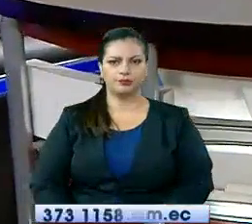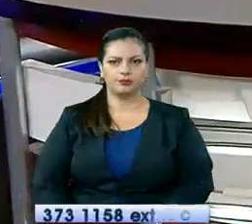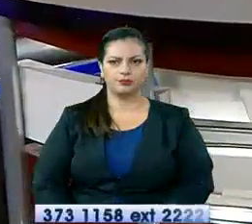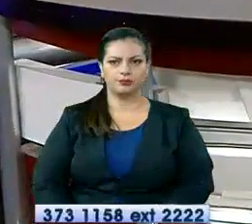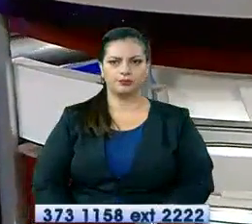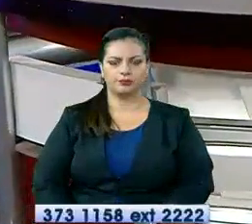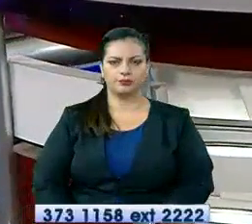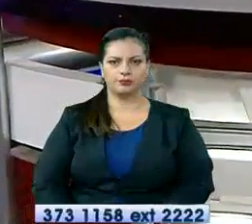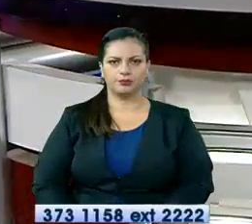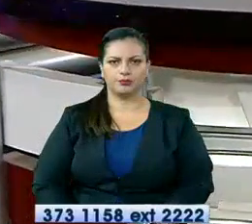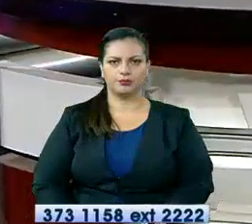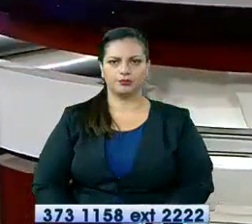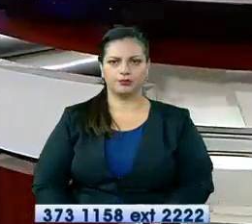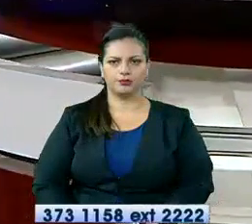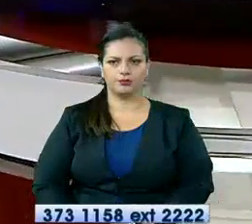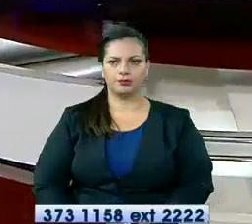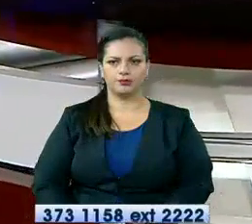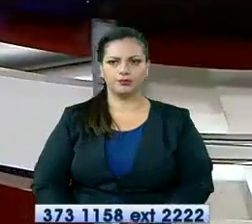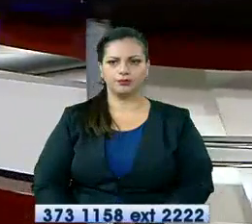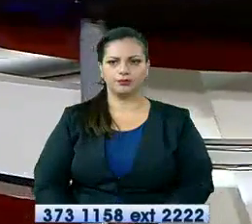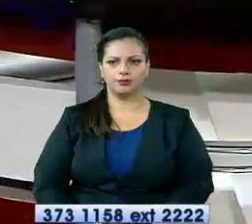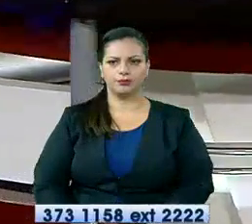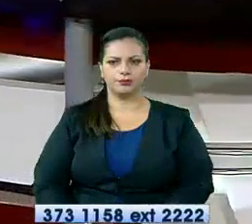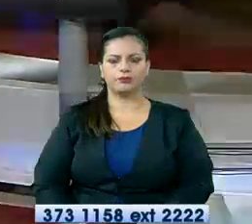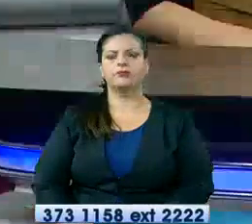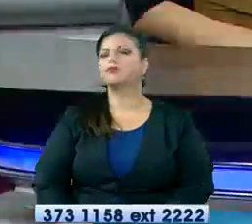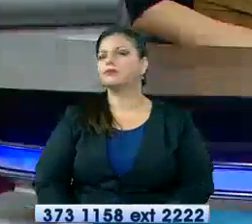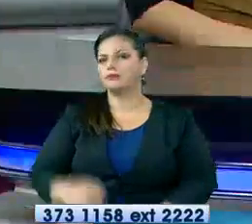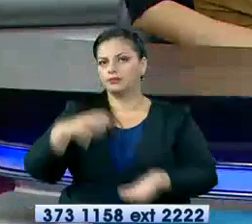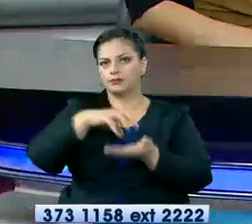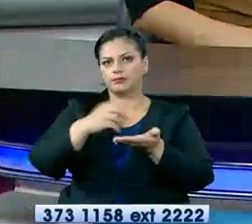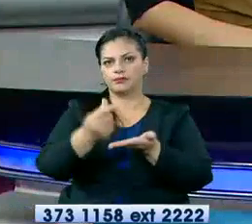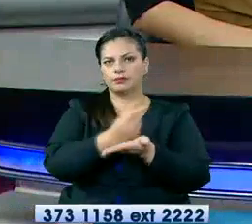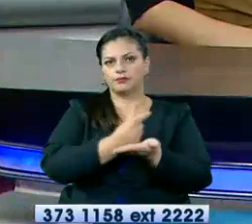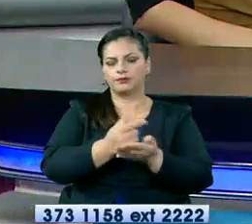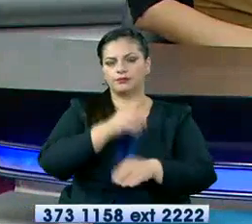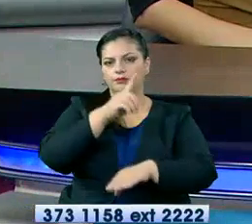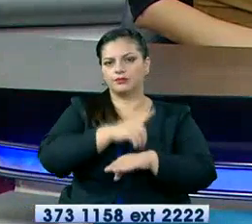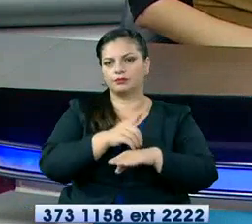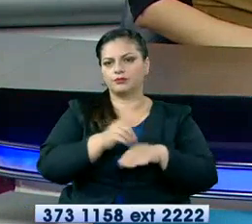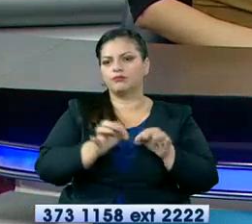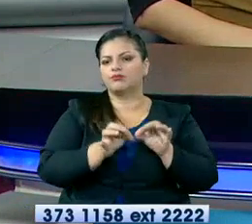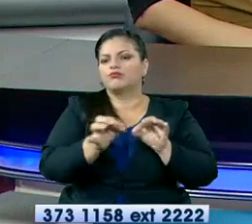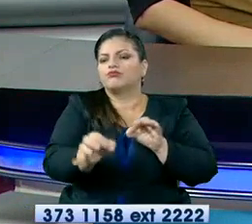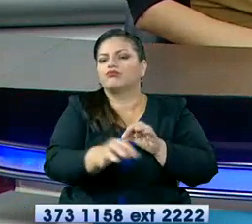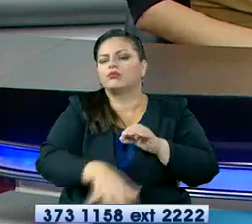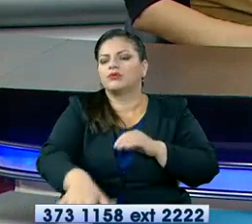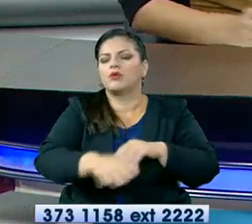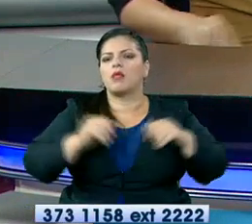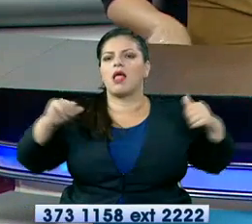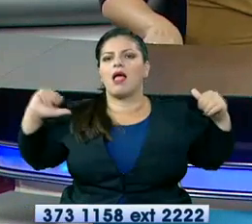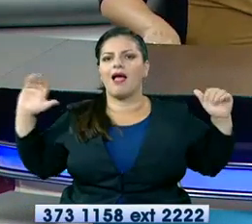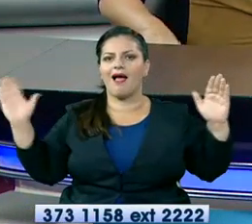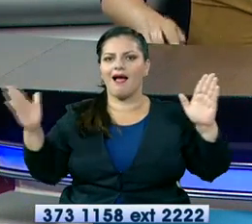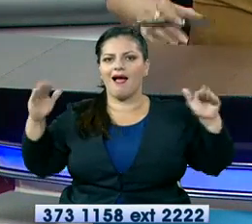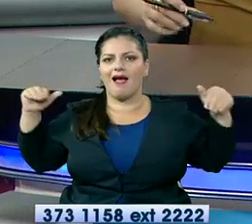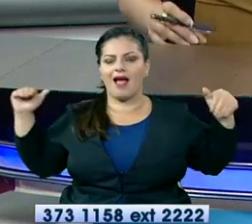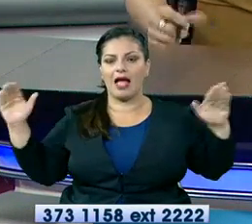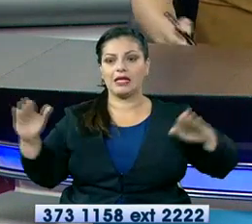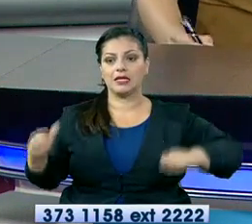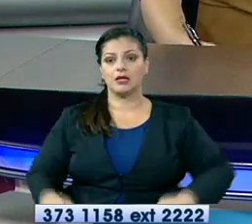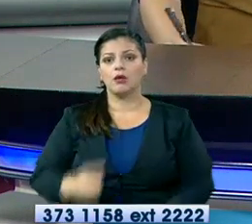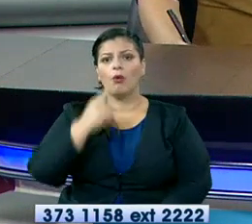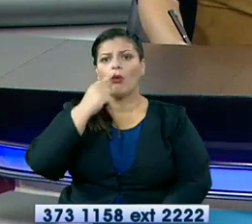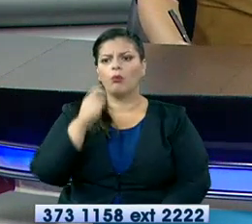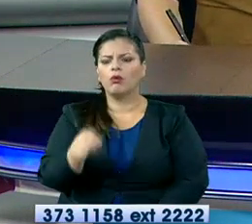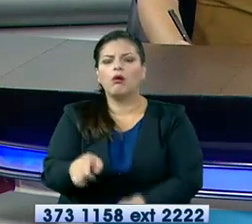Un hombre fue encontrado sin vida cerca del recinto Los Ángeles, esto en el cantón Daule de la provincia del Guayas. El cadáver que presentaba varios